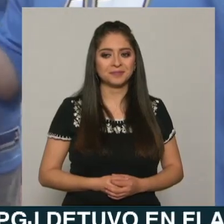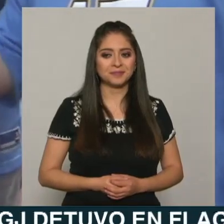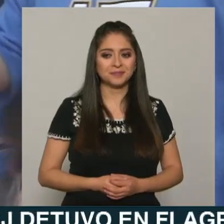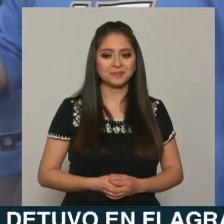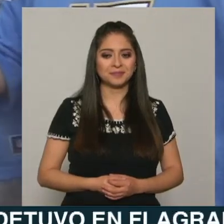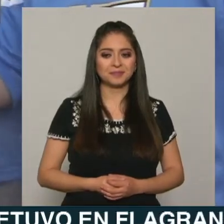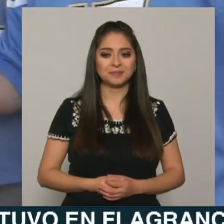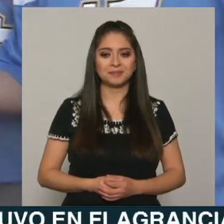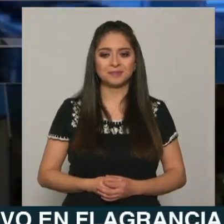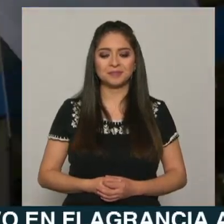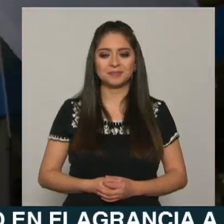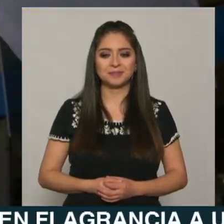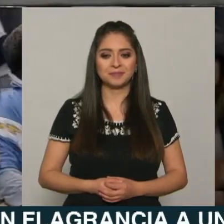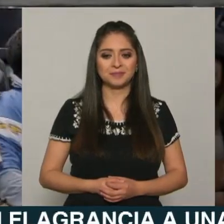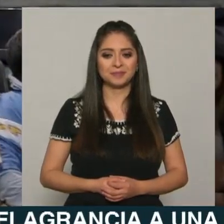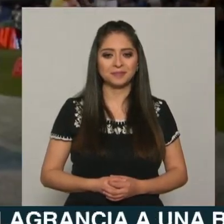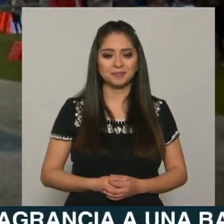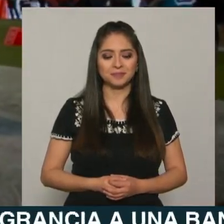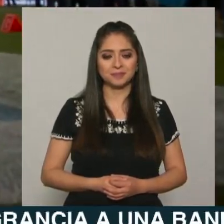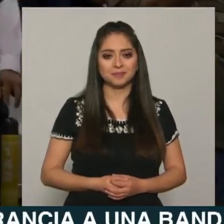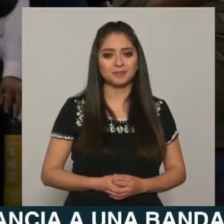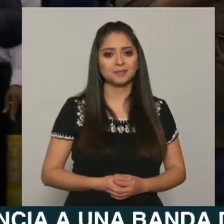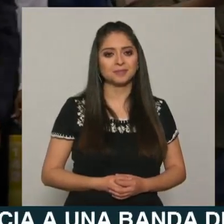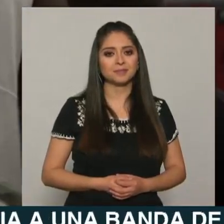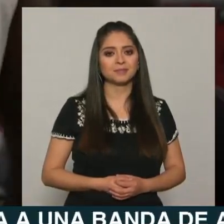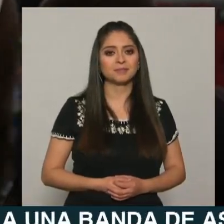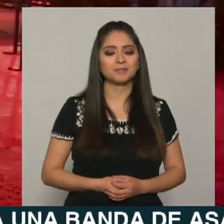¡Let's go!